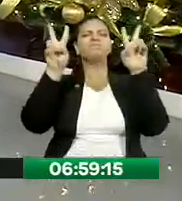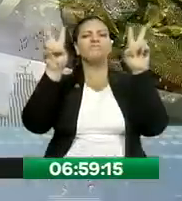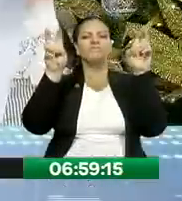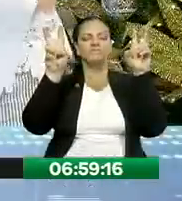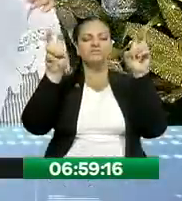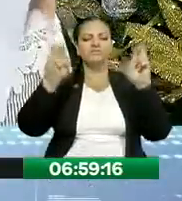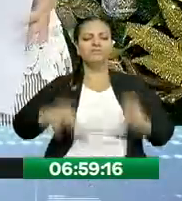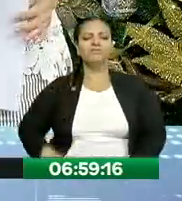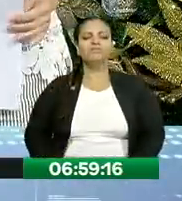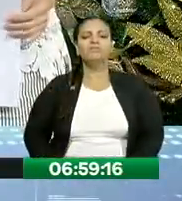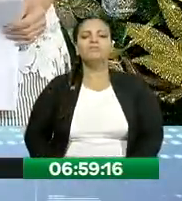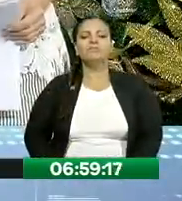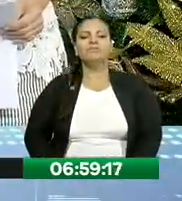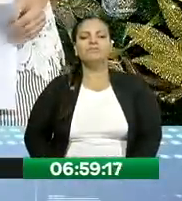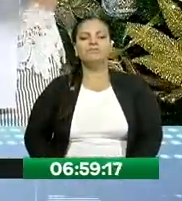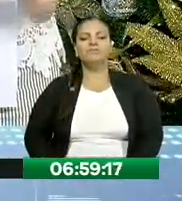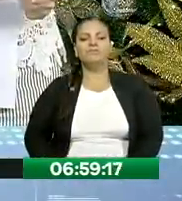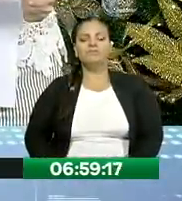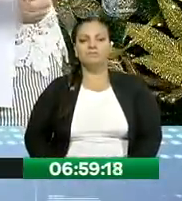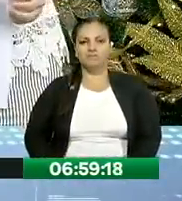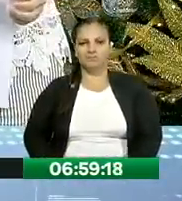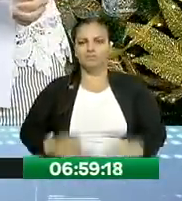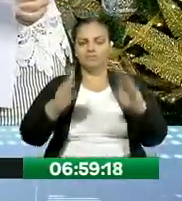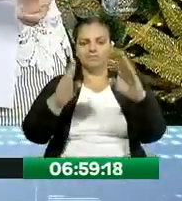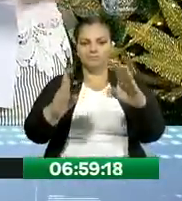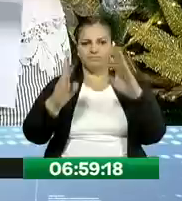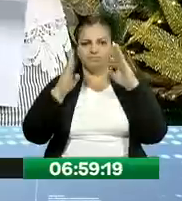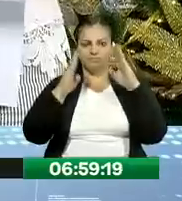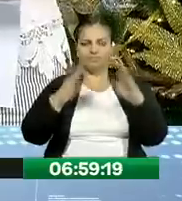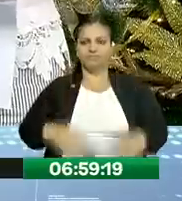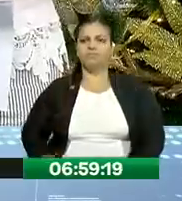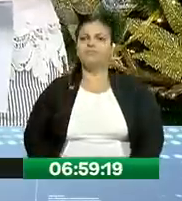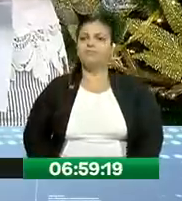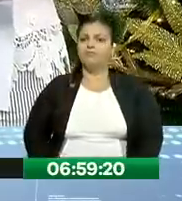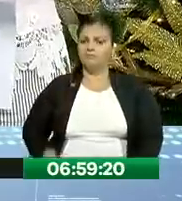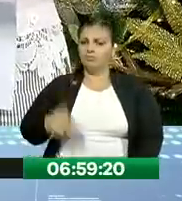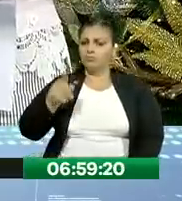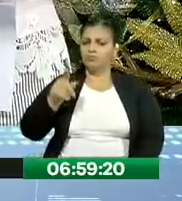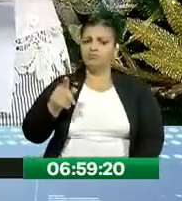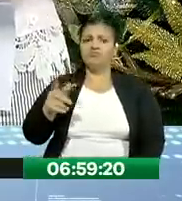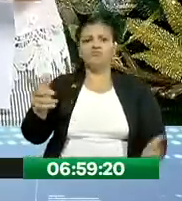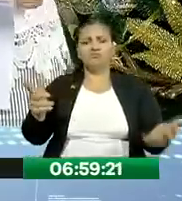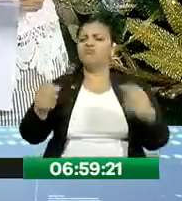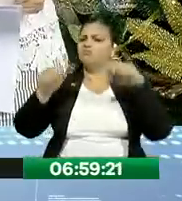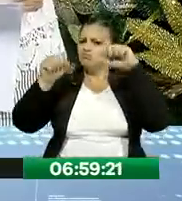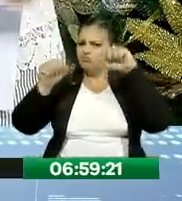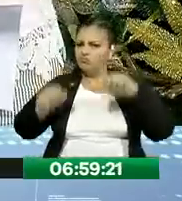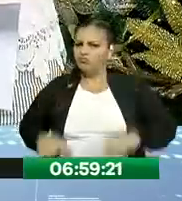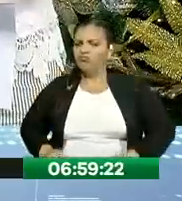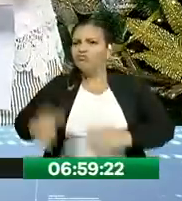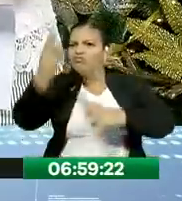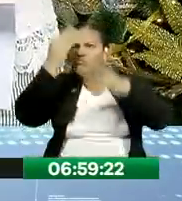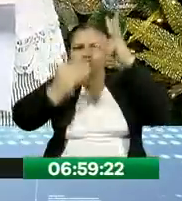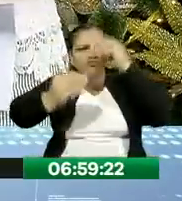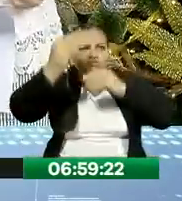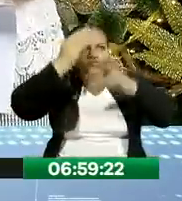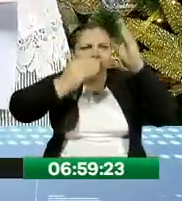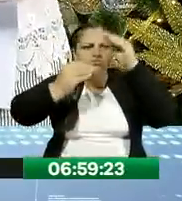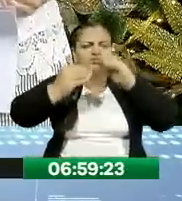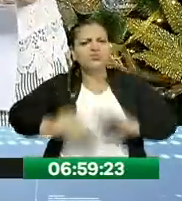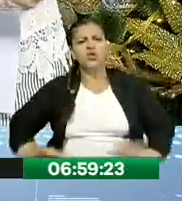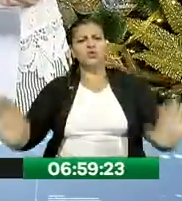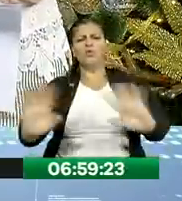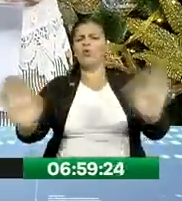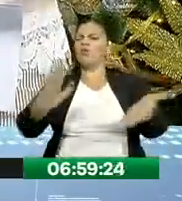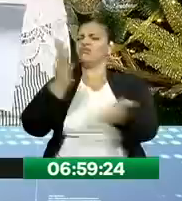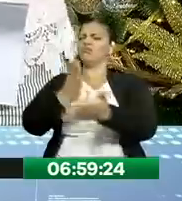tenemos. El pensamiento del día, escuchen con atención, si no estás dispuesto a aprender, nadie te puede